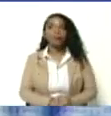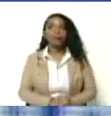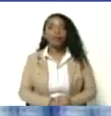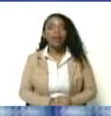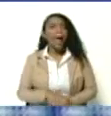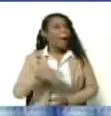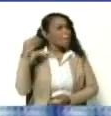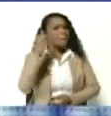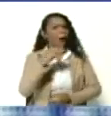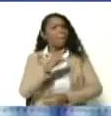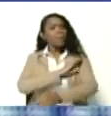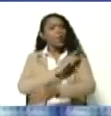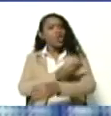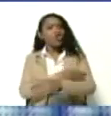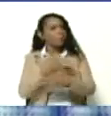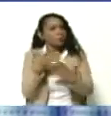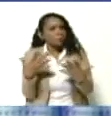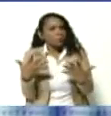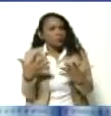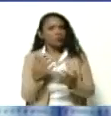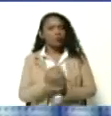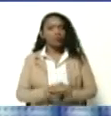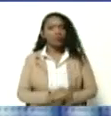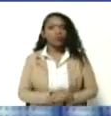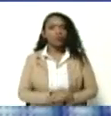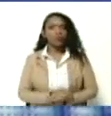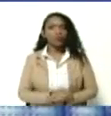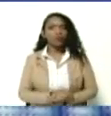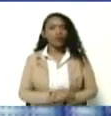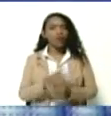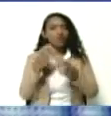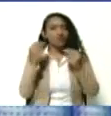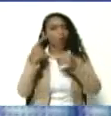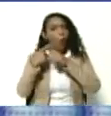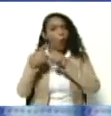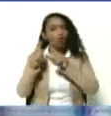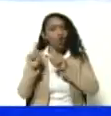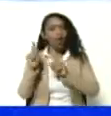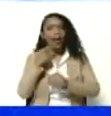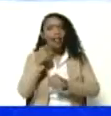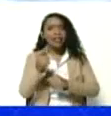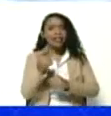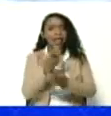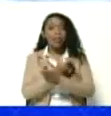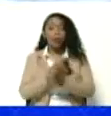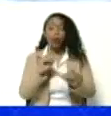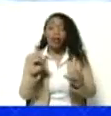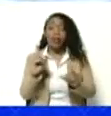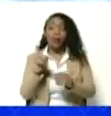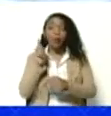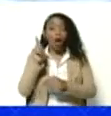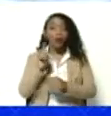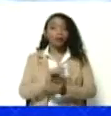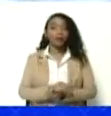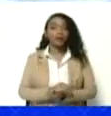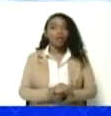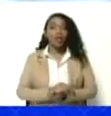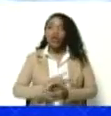Más poderoso que muchos otros que dicen ser democracias, por ahí, no digo más.